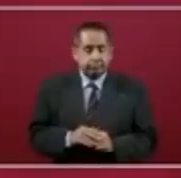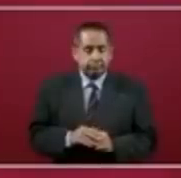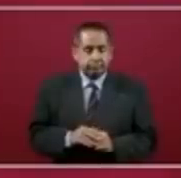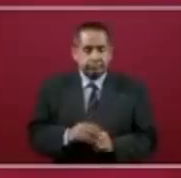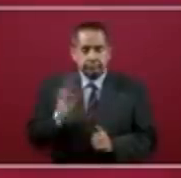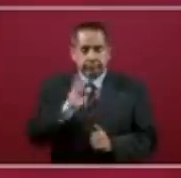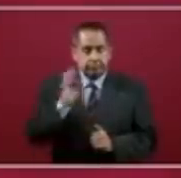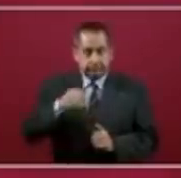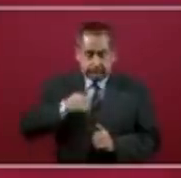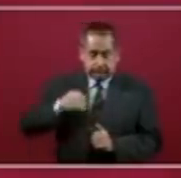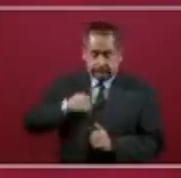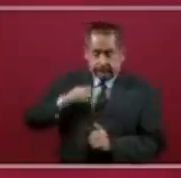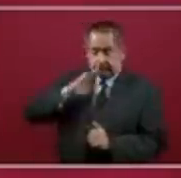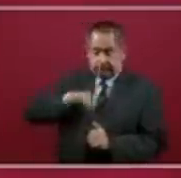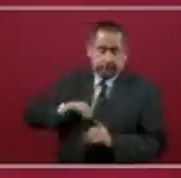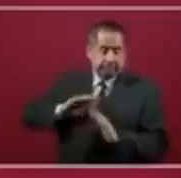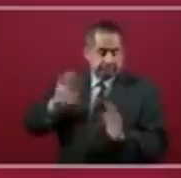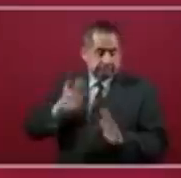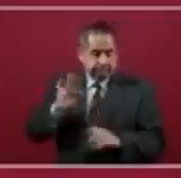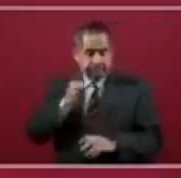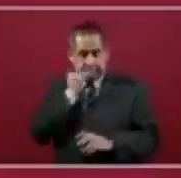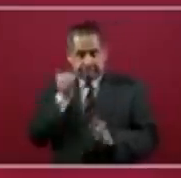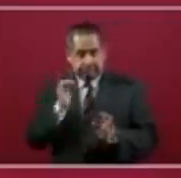yo esté mal,